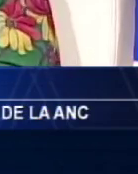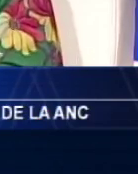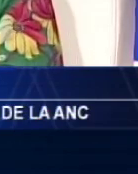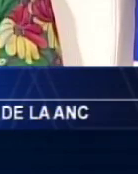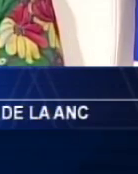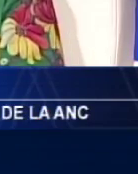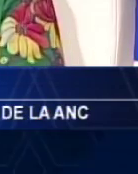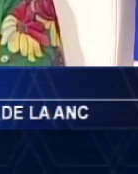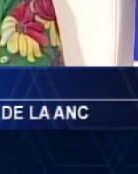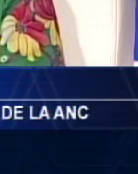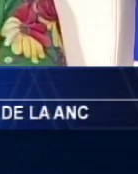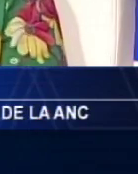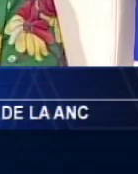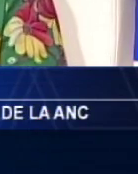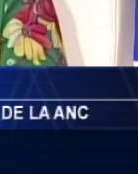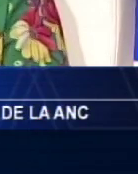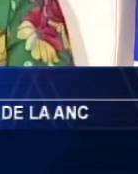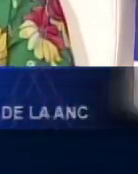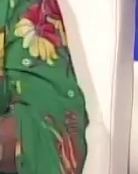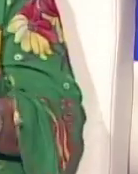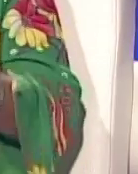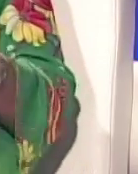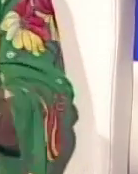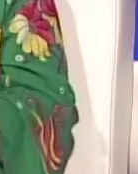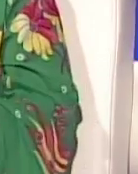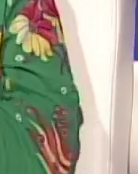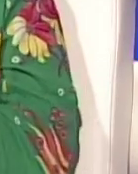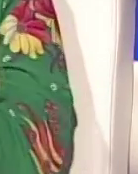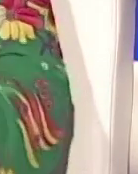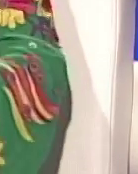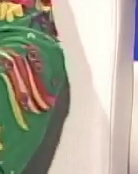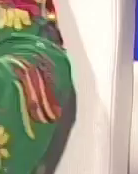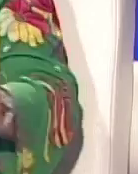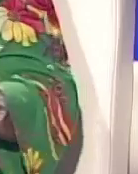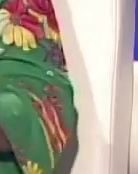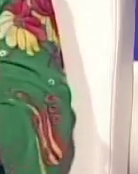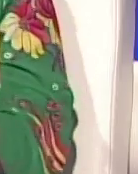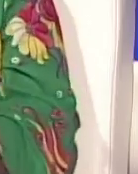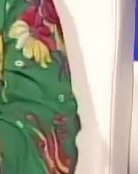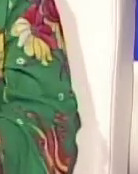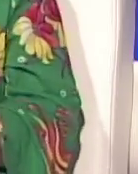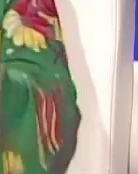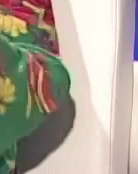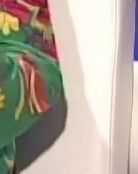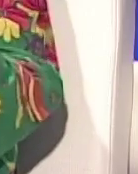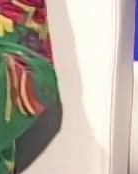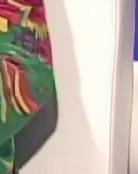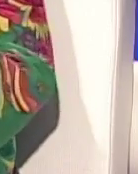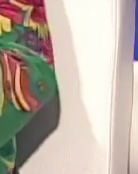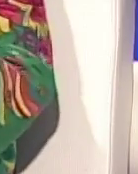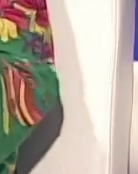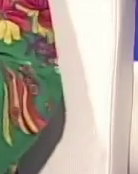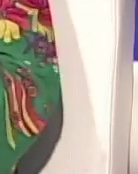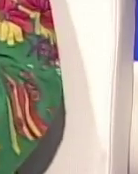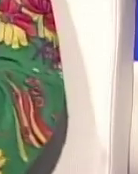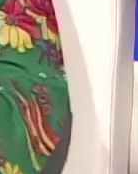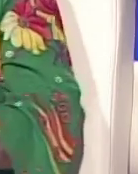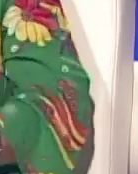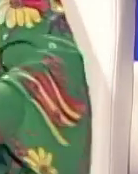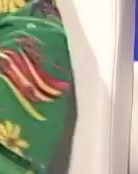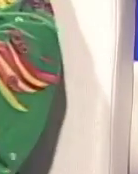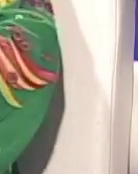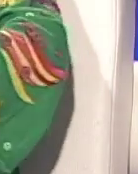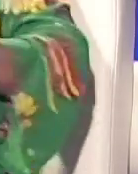grandes corporaciones económicas de Norteamérica, sin que signifique ninguna claudicación del